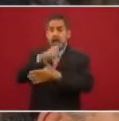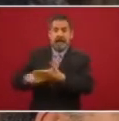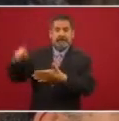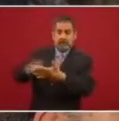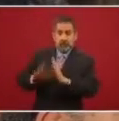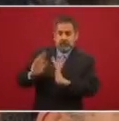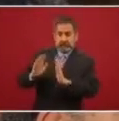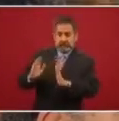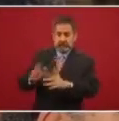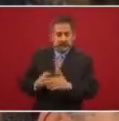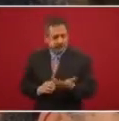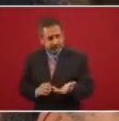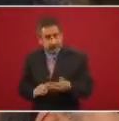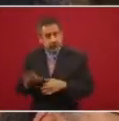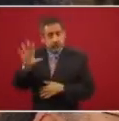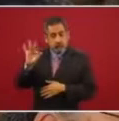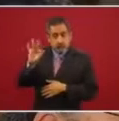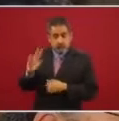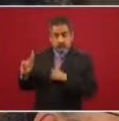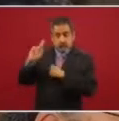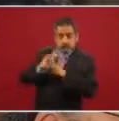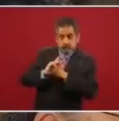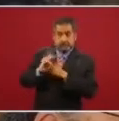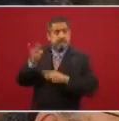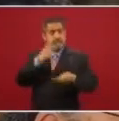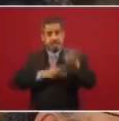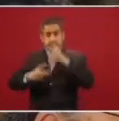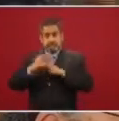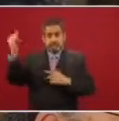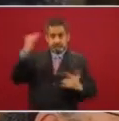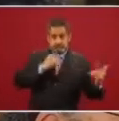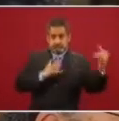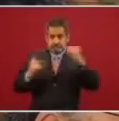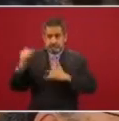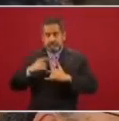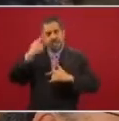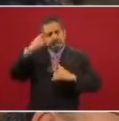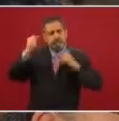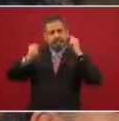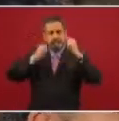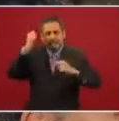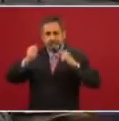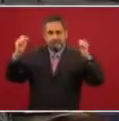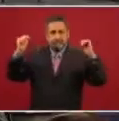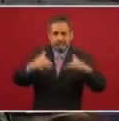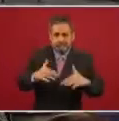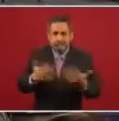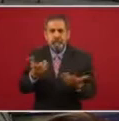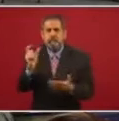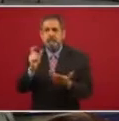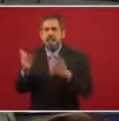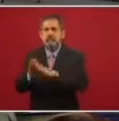turisteros son 40 países los que están invitados a esta feria internacional del turismo es la primera pregunta como no